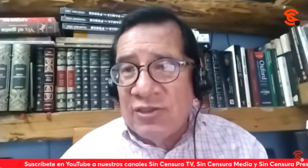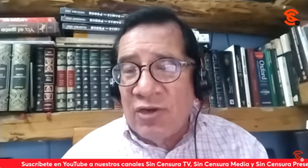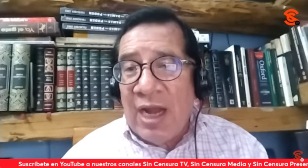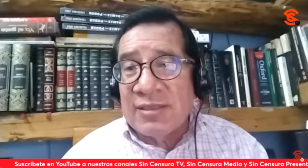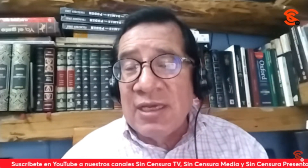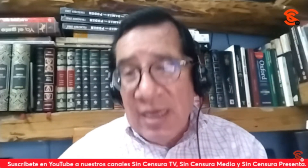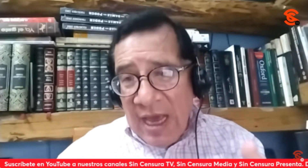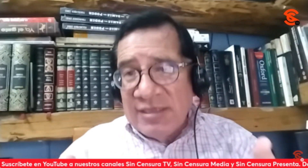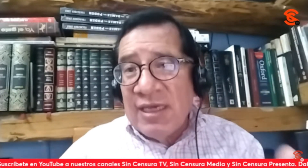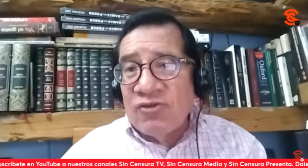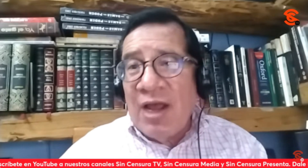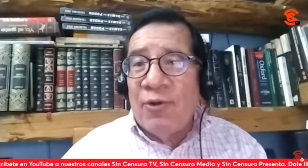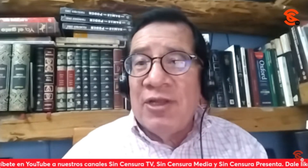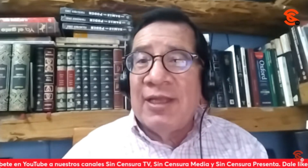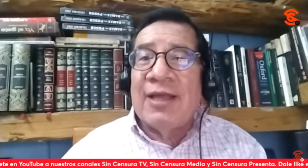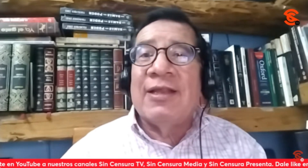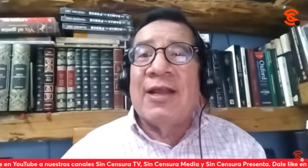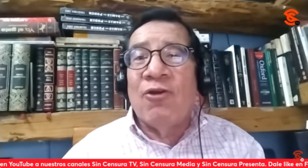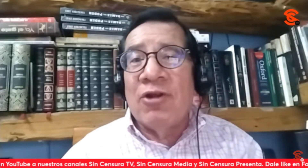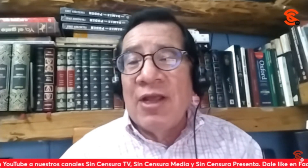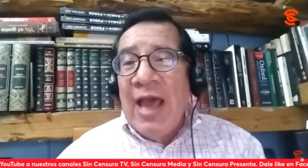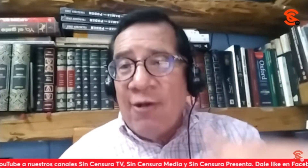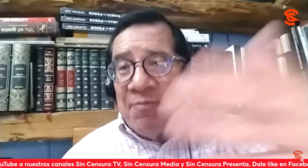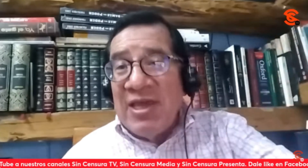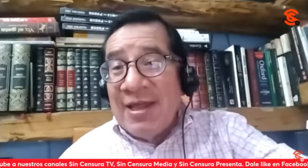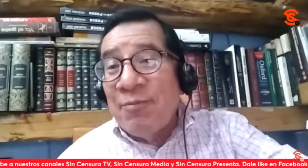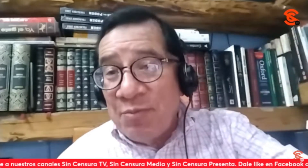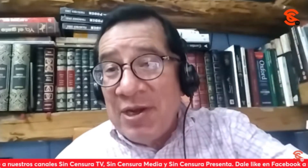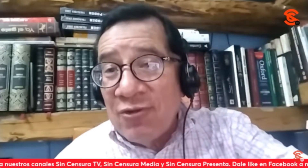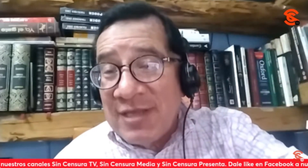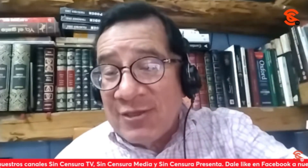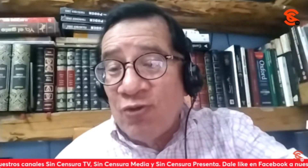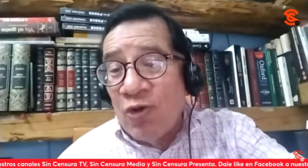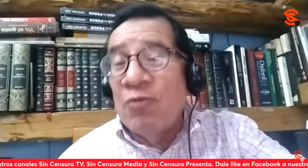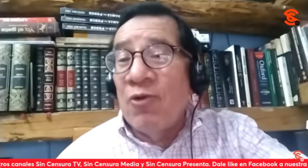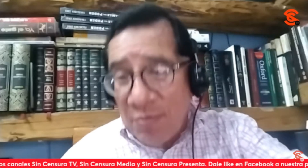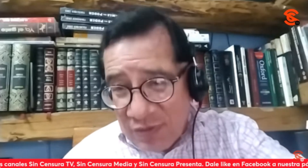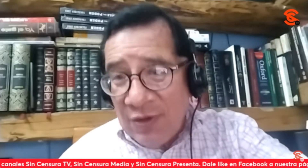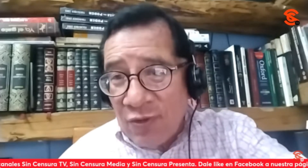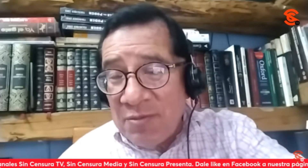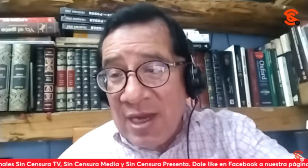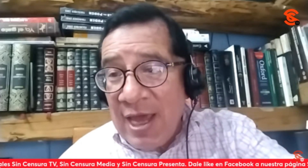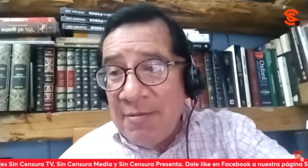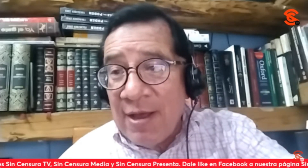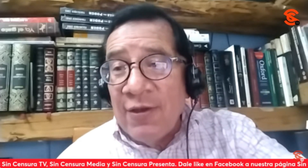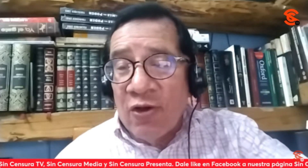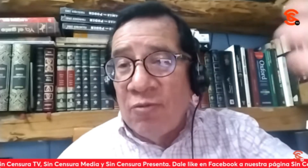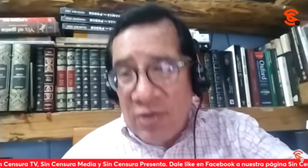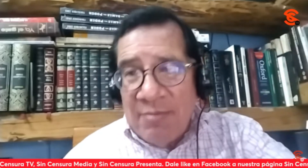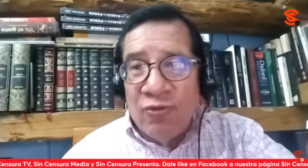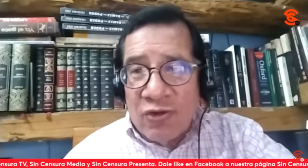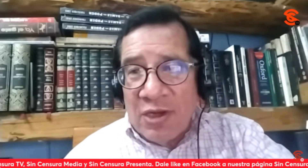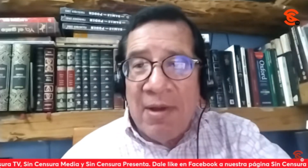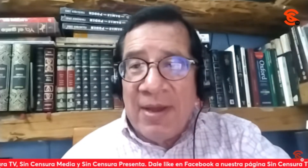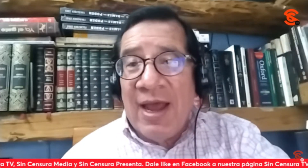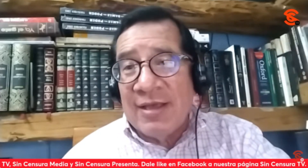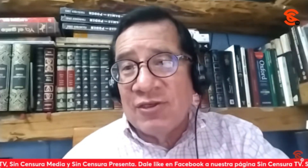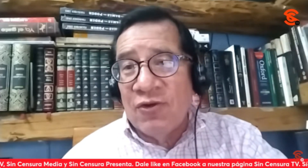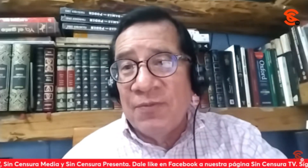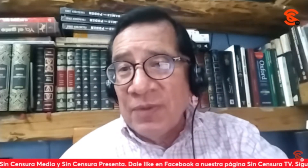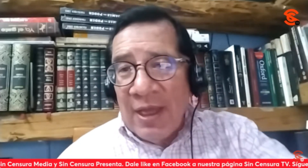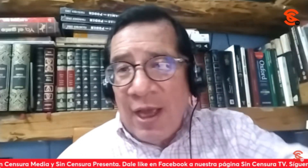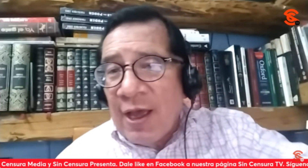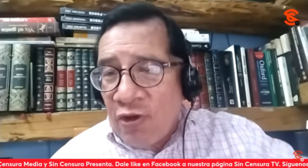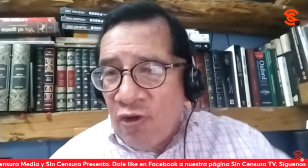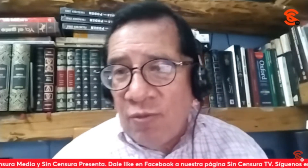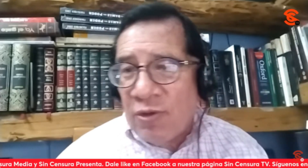periódicos tradicionales. Así que es una política de terror acompañada por periodistas como Ciro Gómez Leiva, como Raimundo Riva